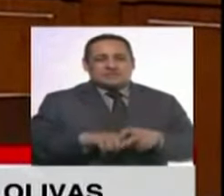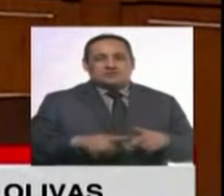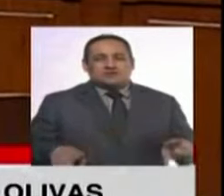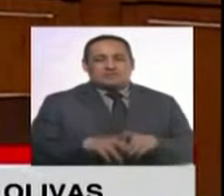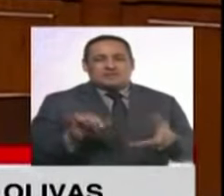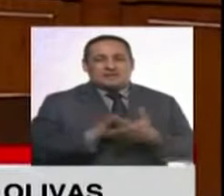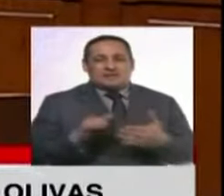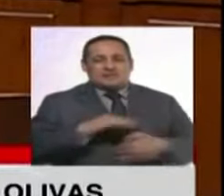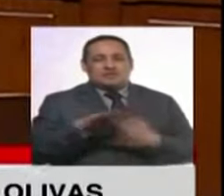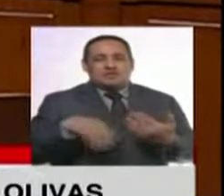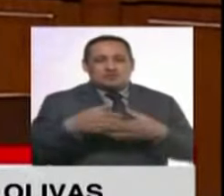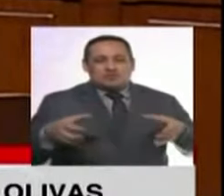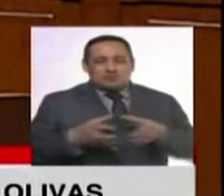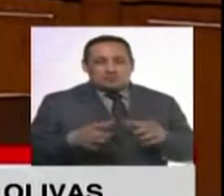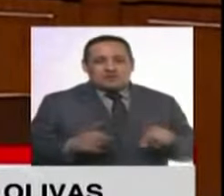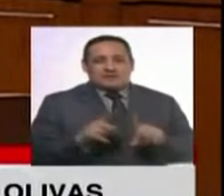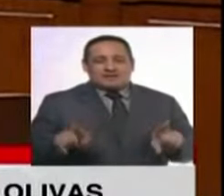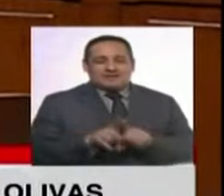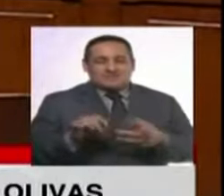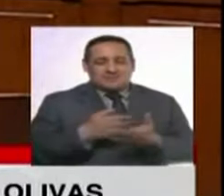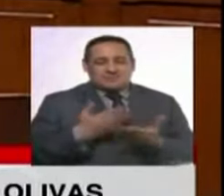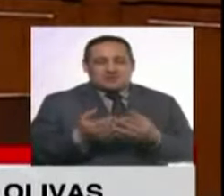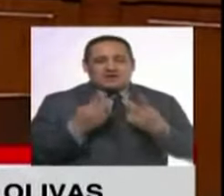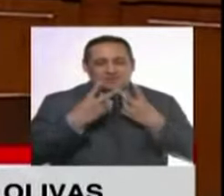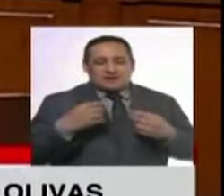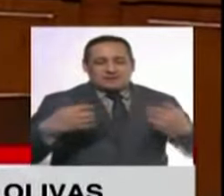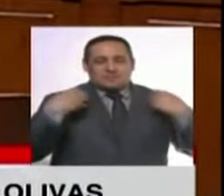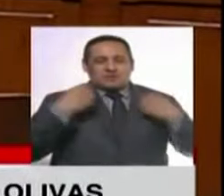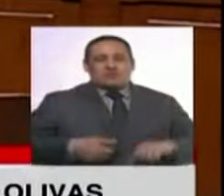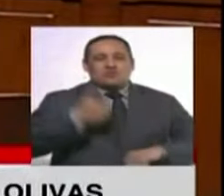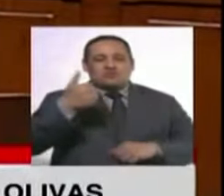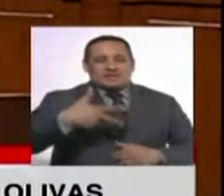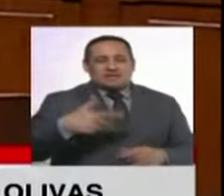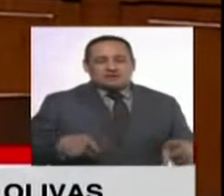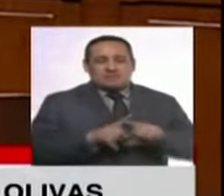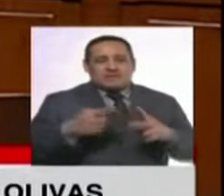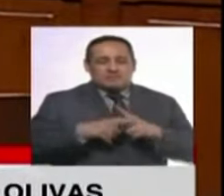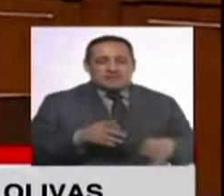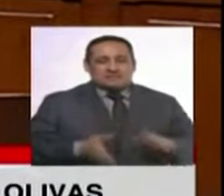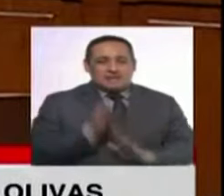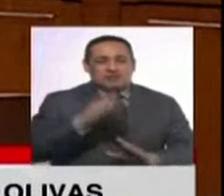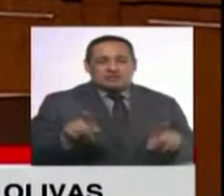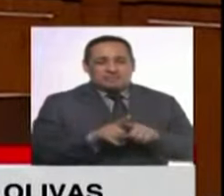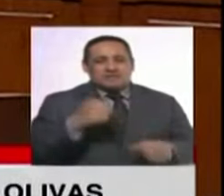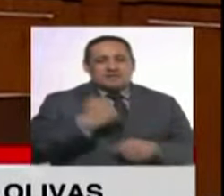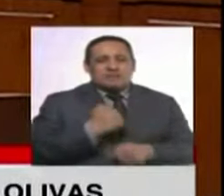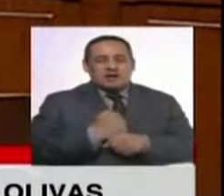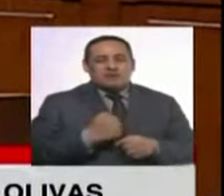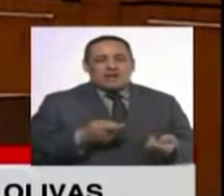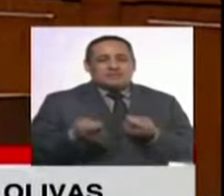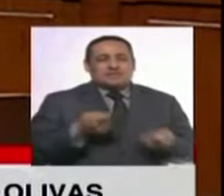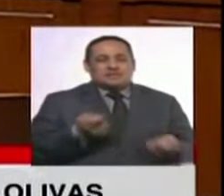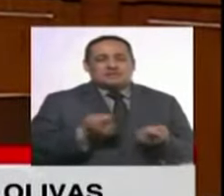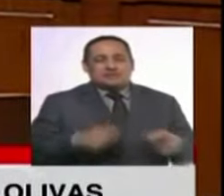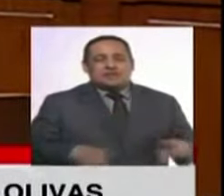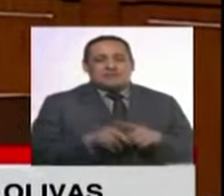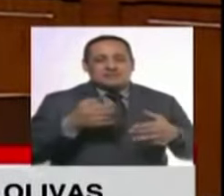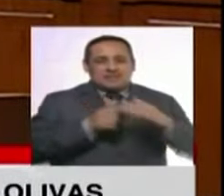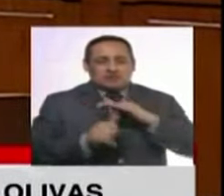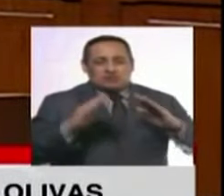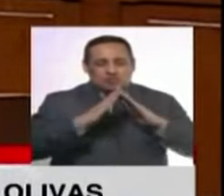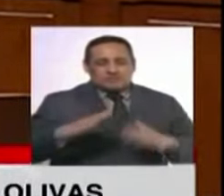que había detectado de que habían suboficiales de terceros de reciente egreso haciendo trabajos administrativas en